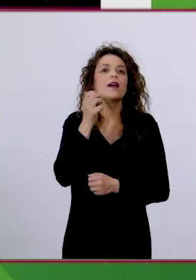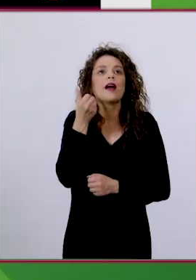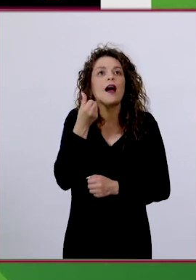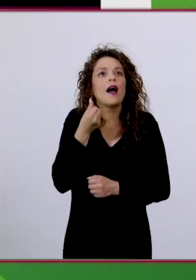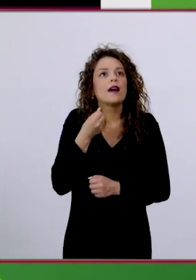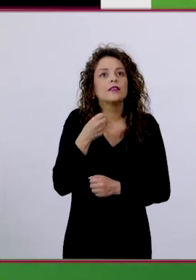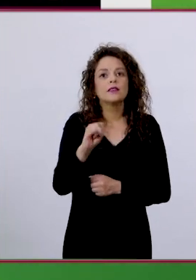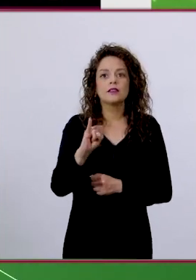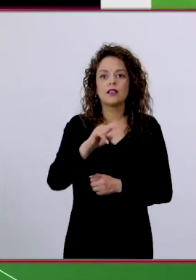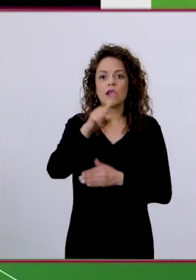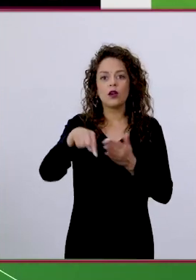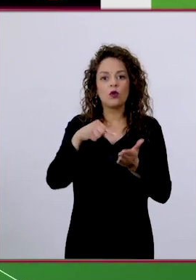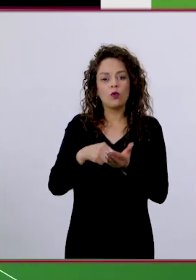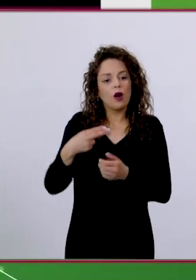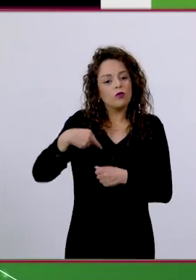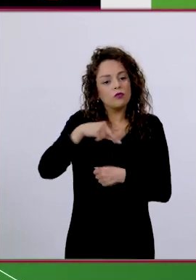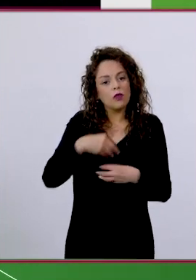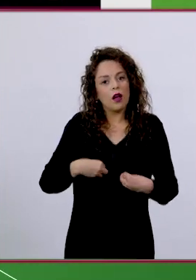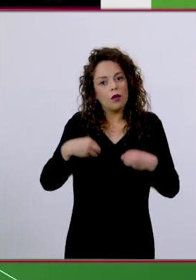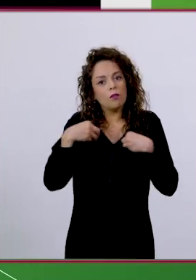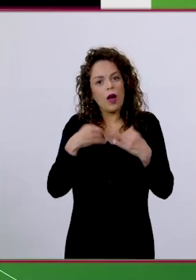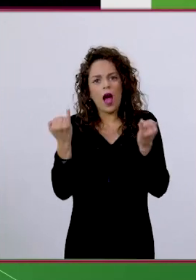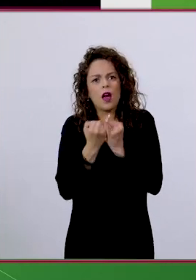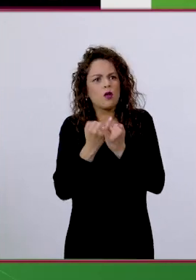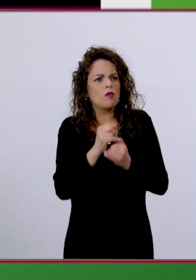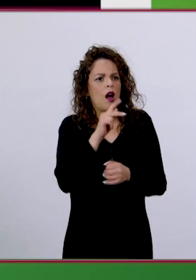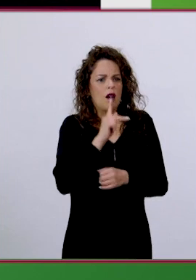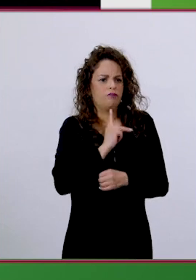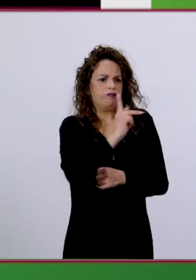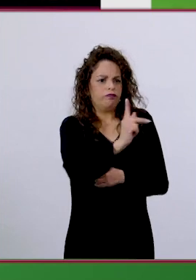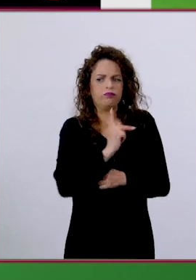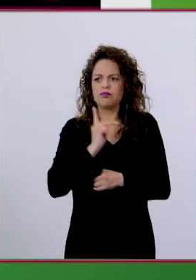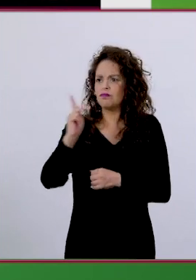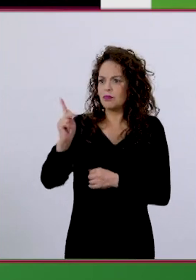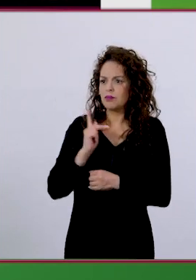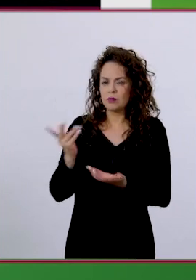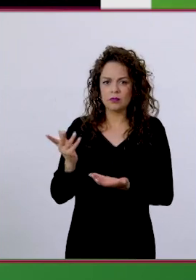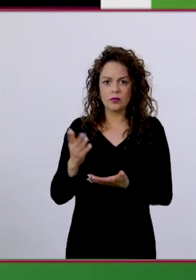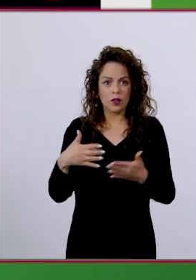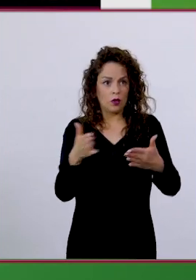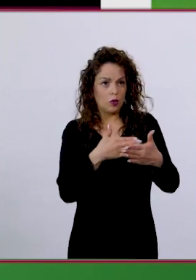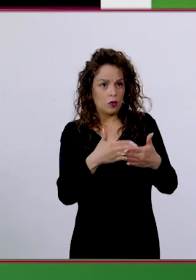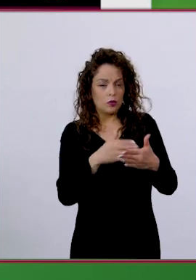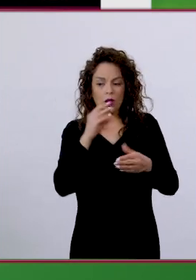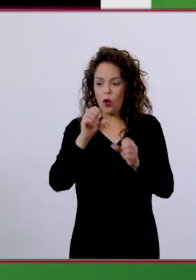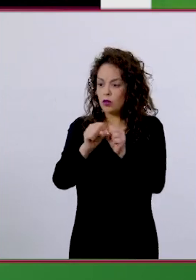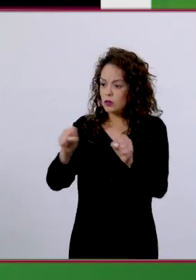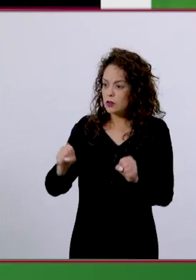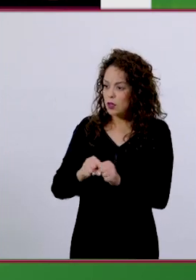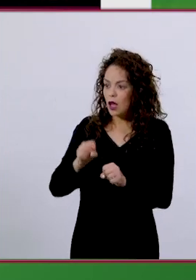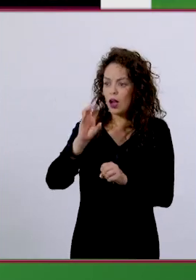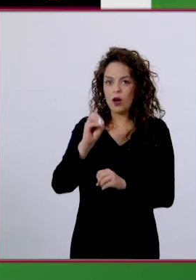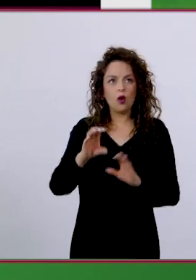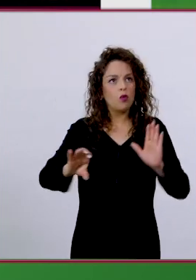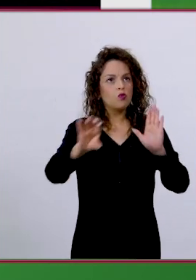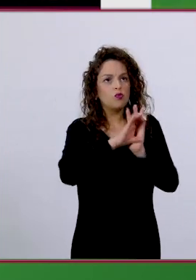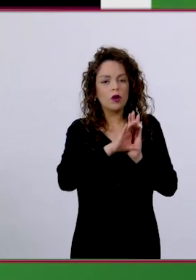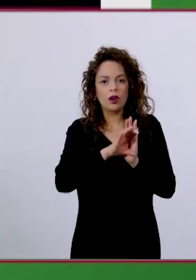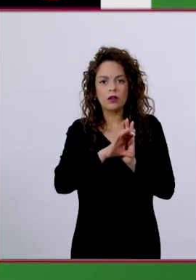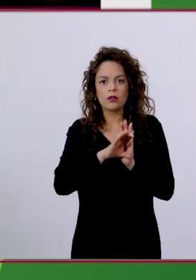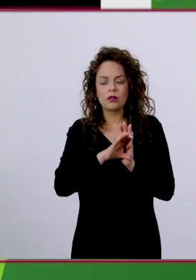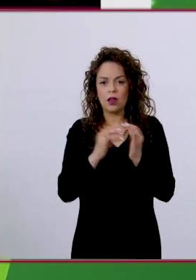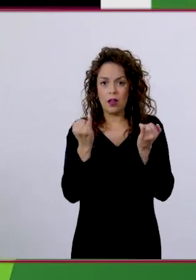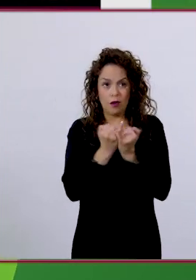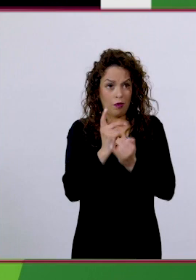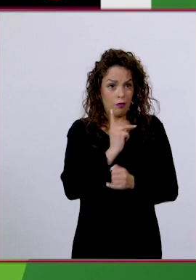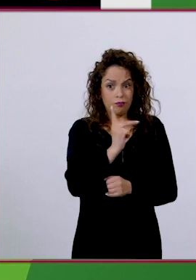son en el lugar en que nosotros nos encontramos, ¿no? Que la cocina tiene que ser de tal forma, que la sala es de tal forma, que la habitación es de tal forma,